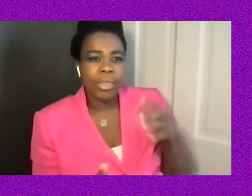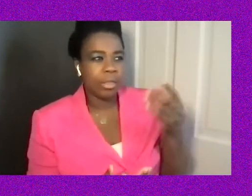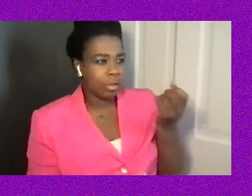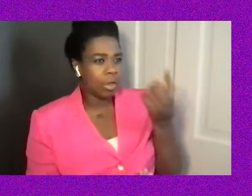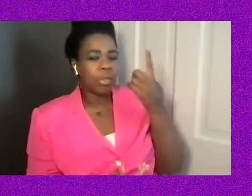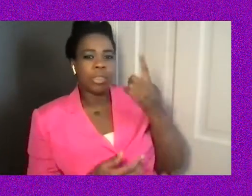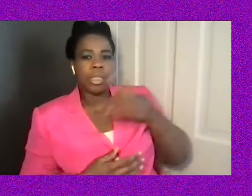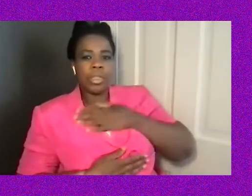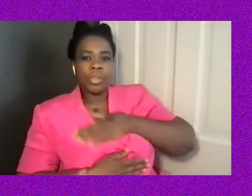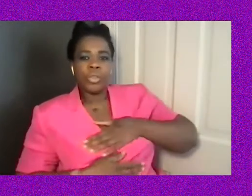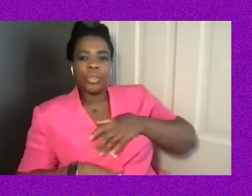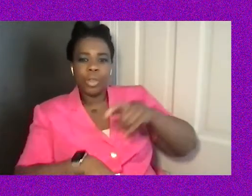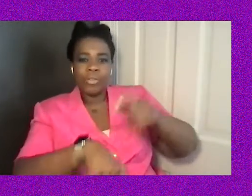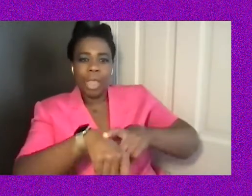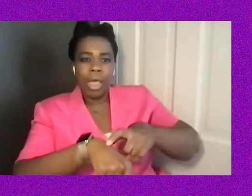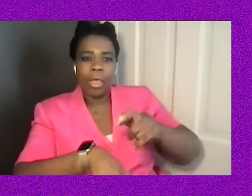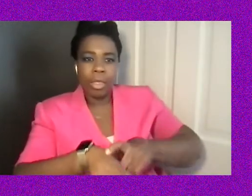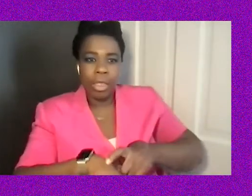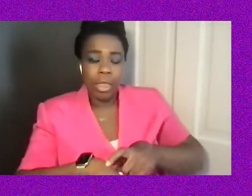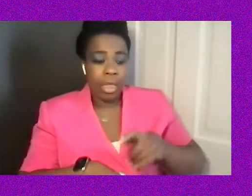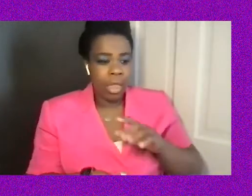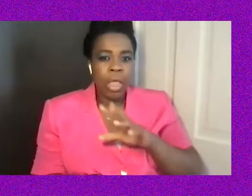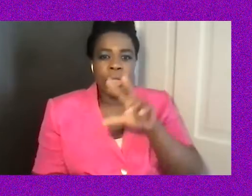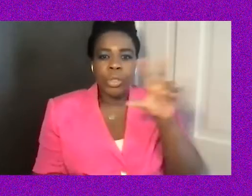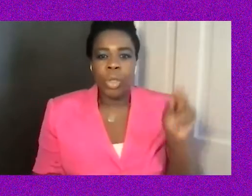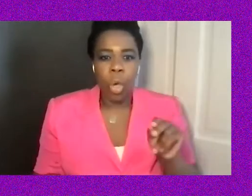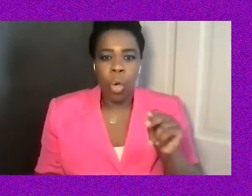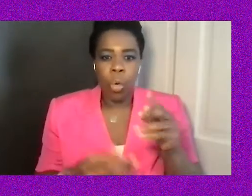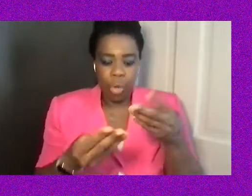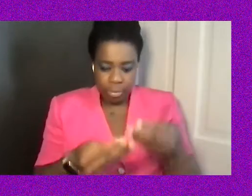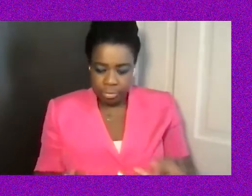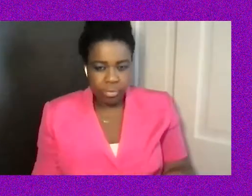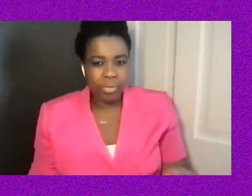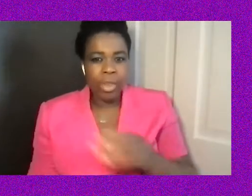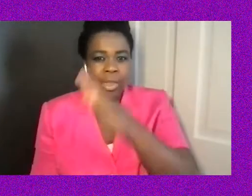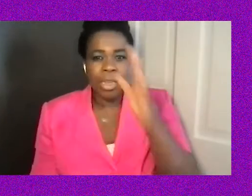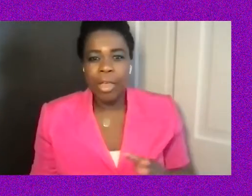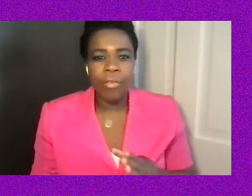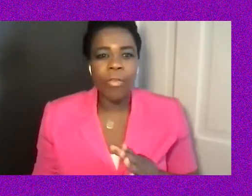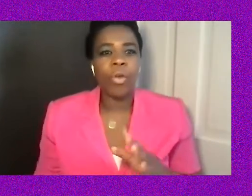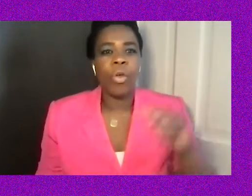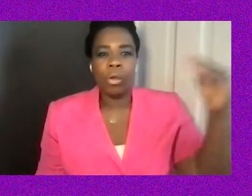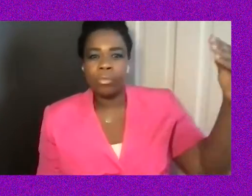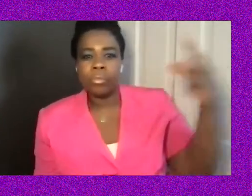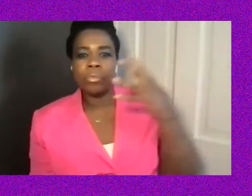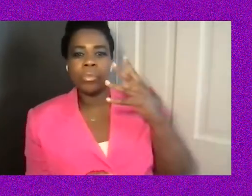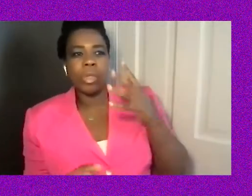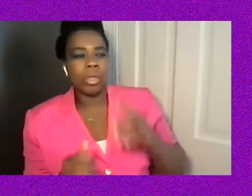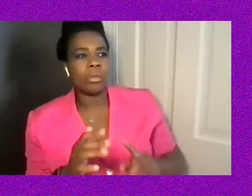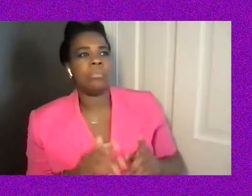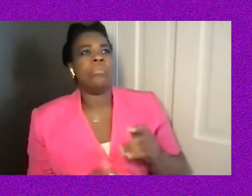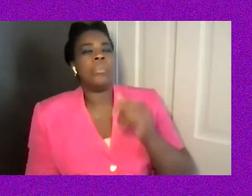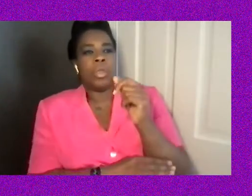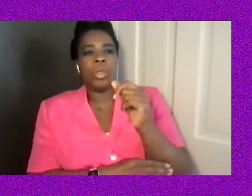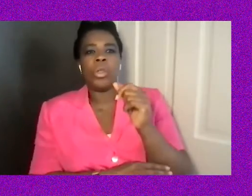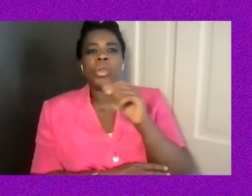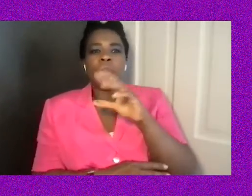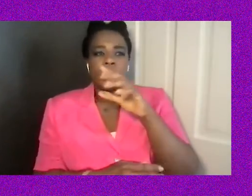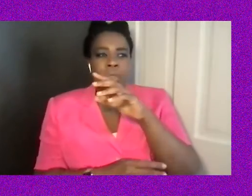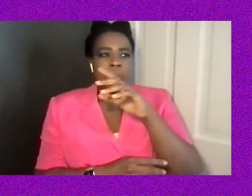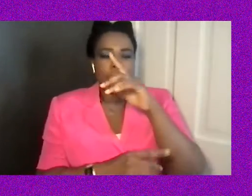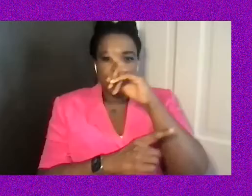también los secretos de alegría a través del tiempo. No, no se puede